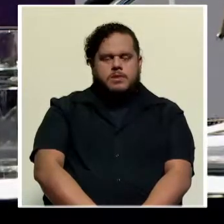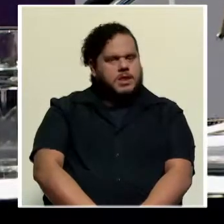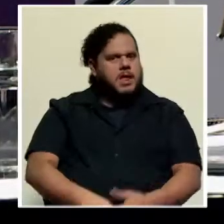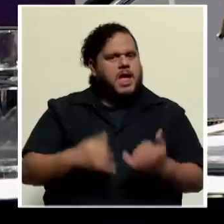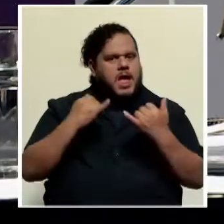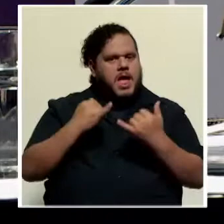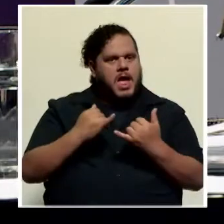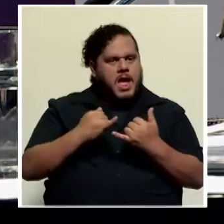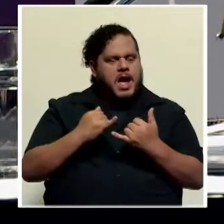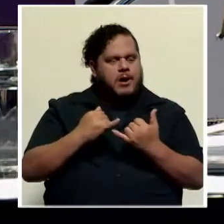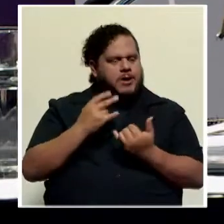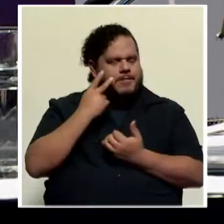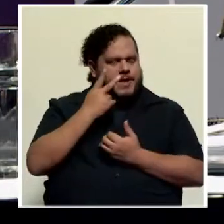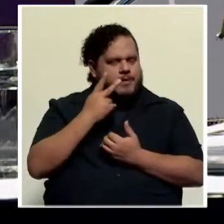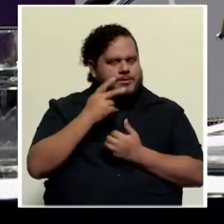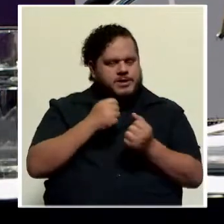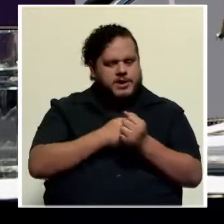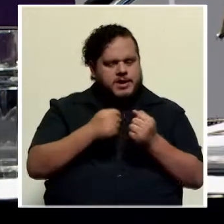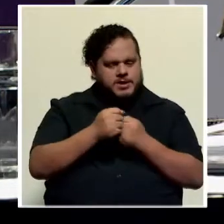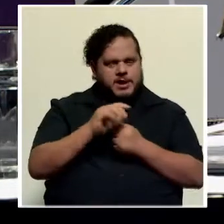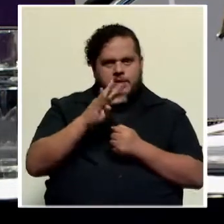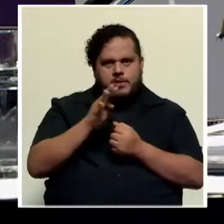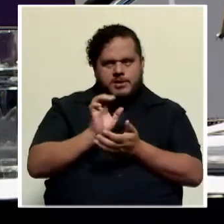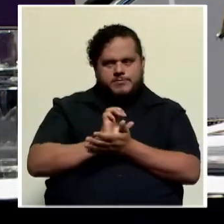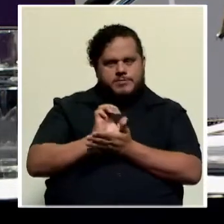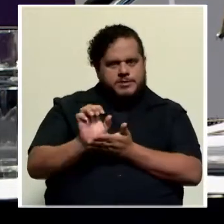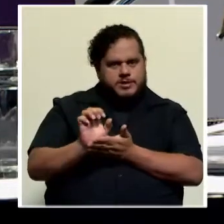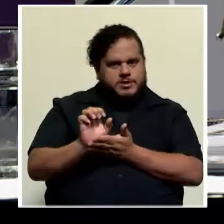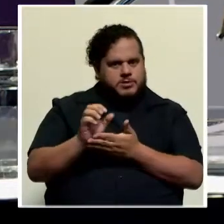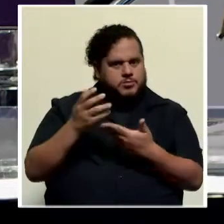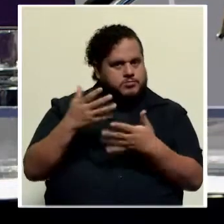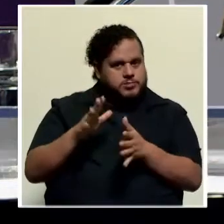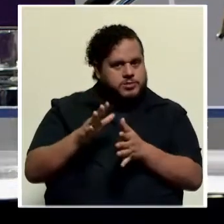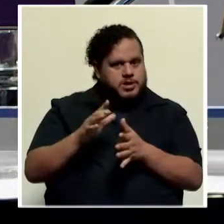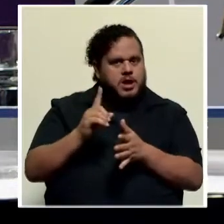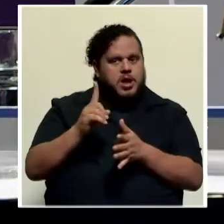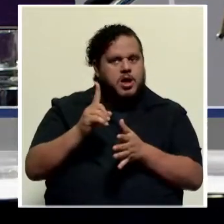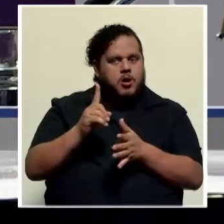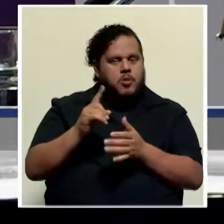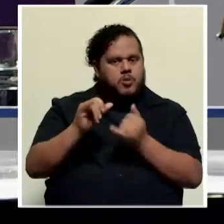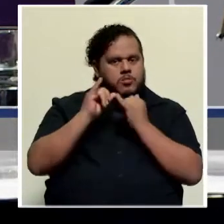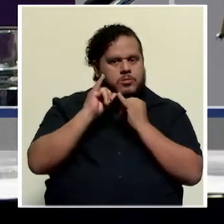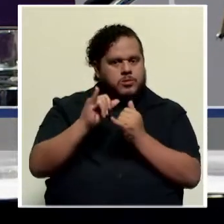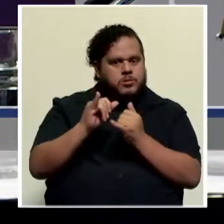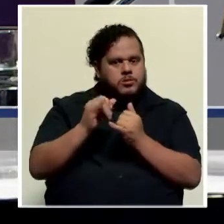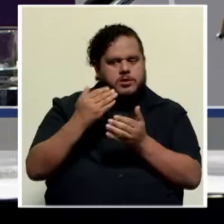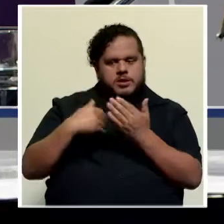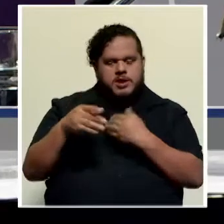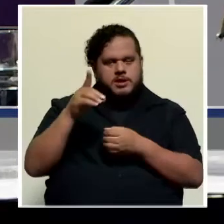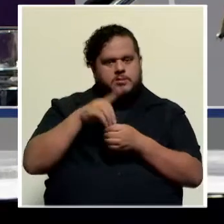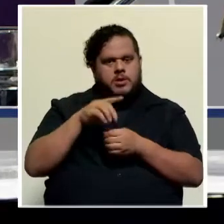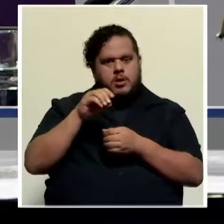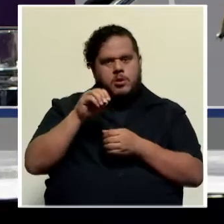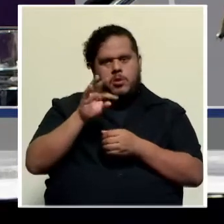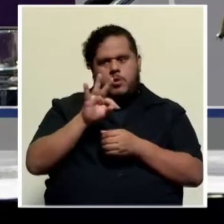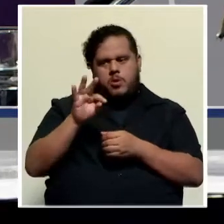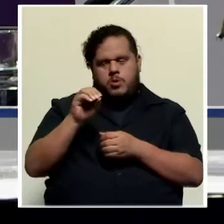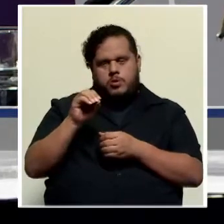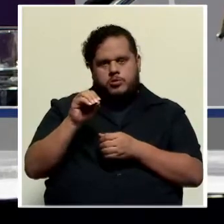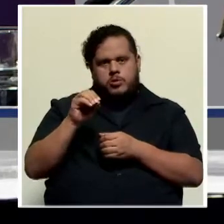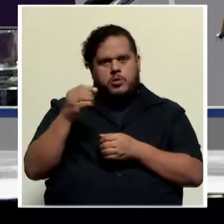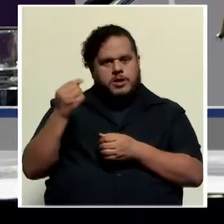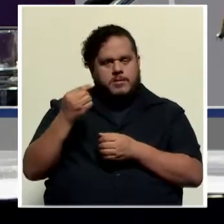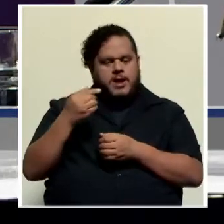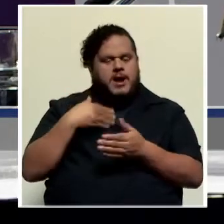Ahora vamos en caliente. La Sala Constitucional rechazó de plano un amparo del exdiputado Otto Guevara contra la